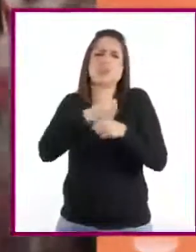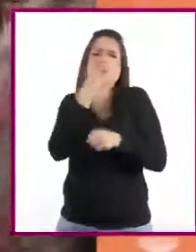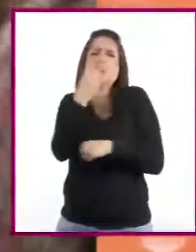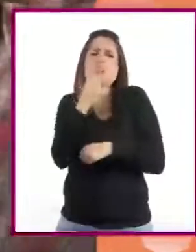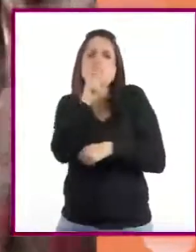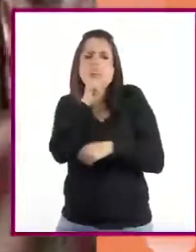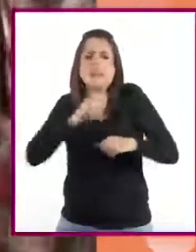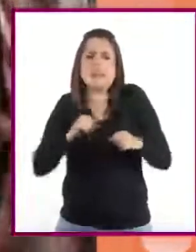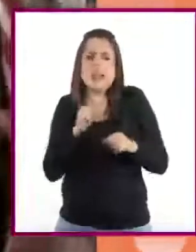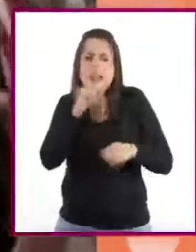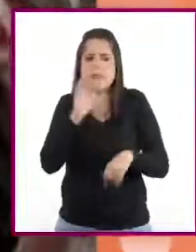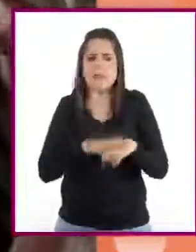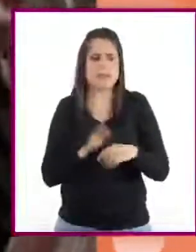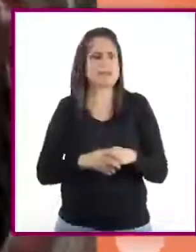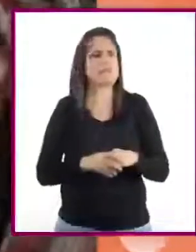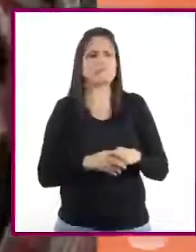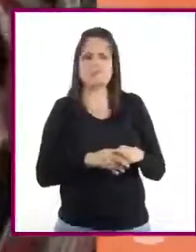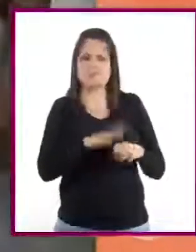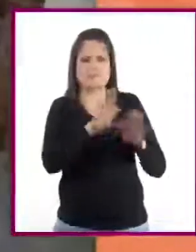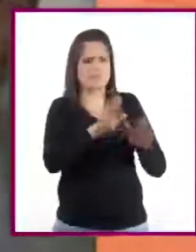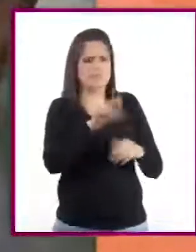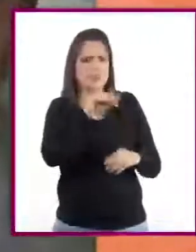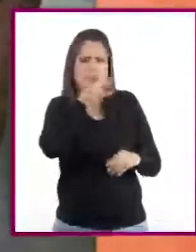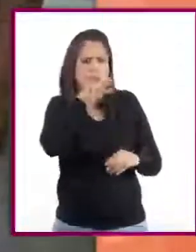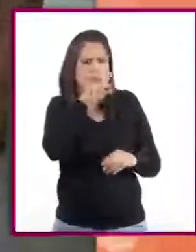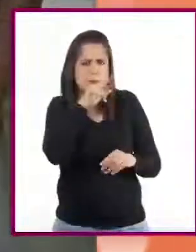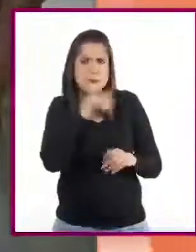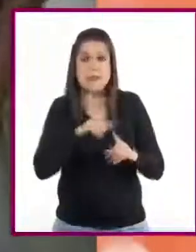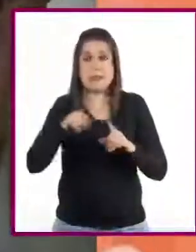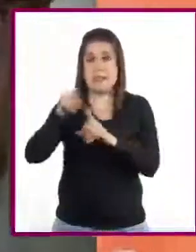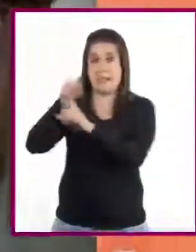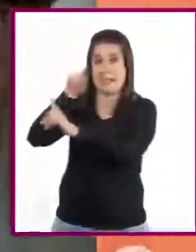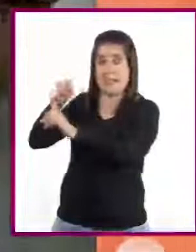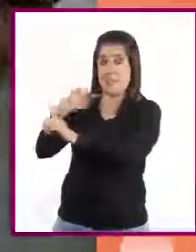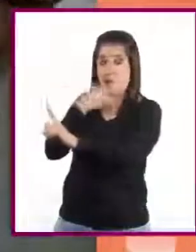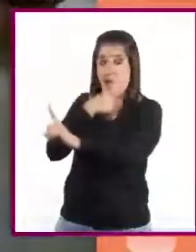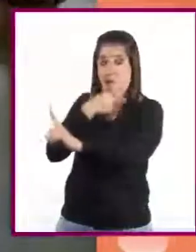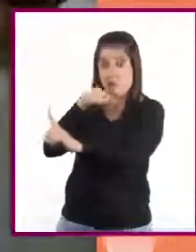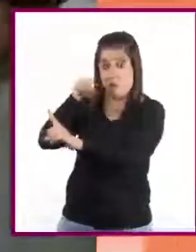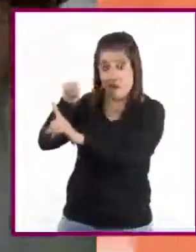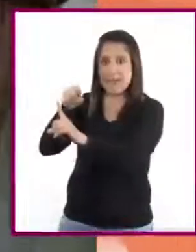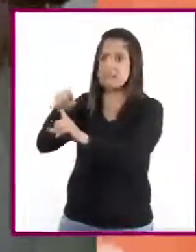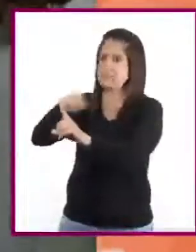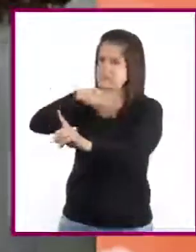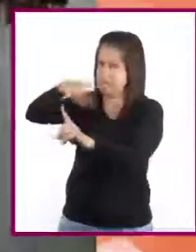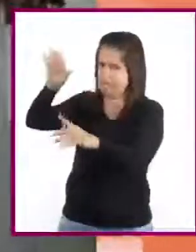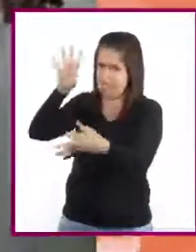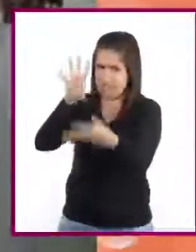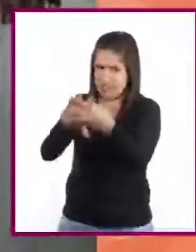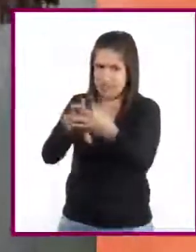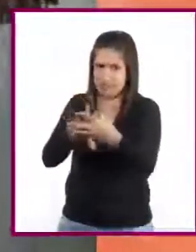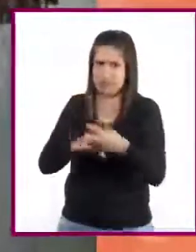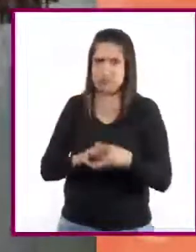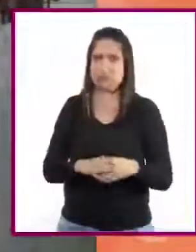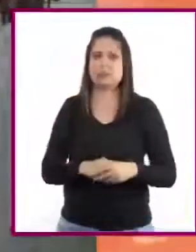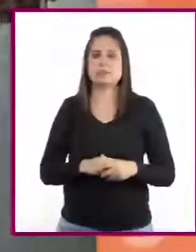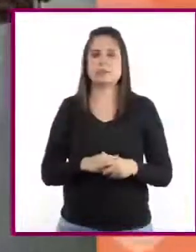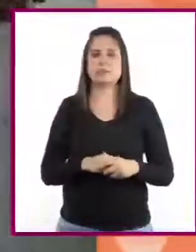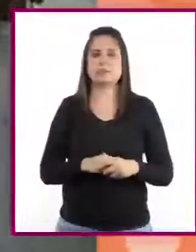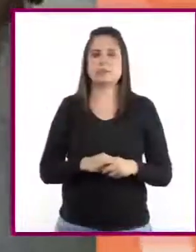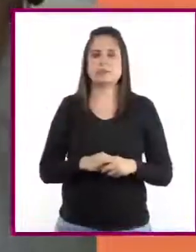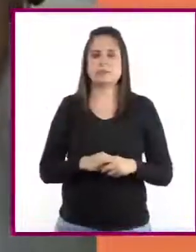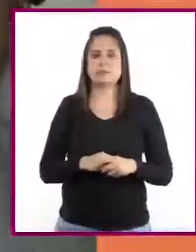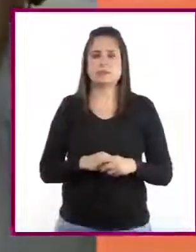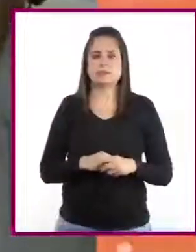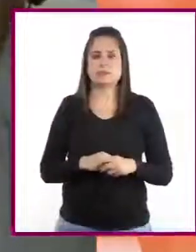Solamente quiere que regrese sus dos gallinas. Dígale que no se preocupe. Macaca, y una. Vamos por las gallinas. Pero este señor se va a la cárcel. Tata, cura de